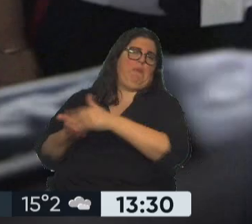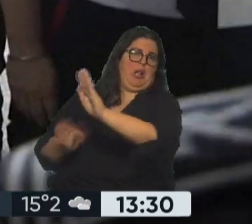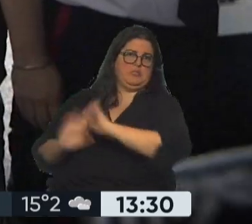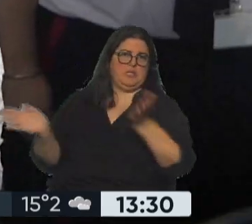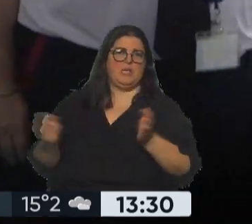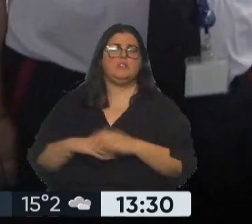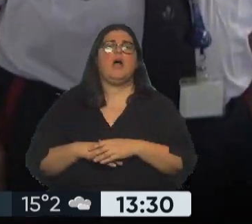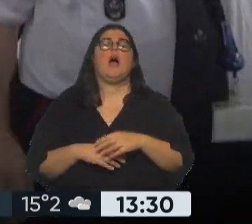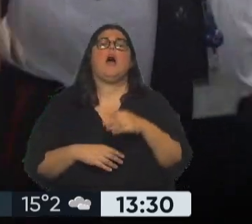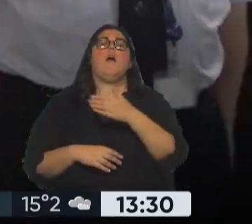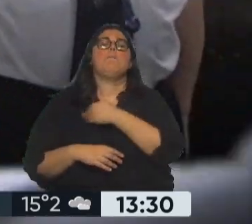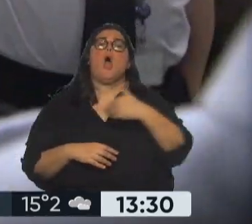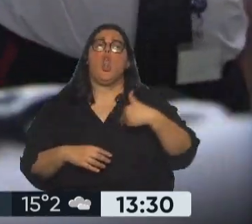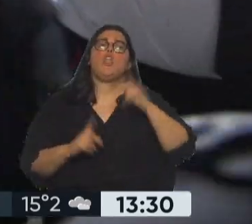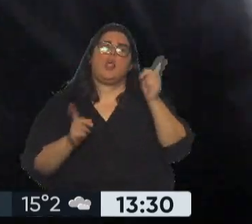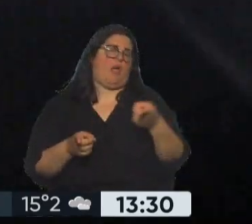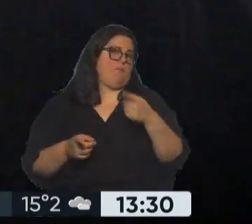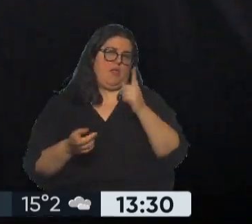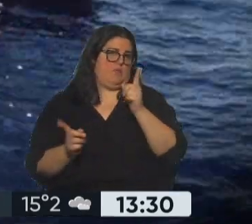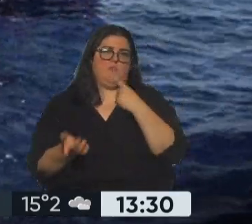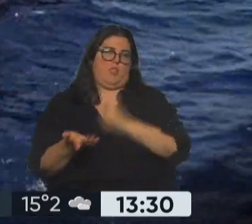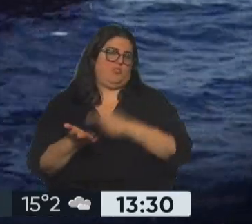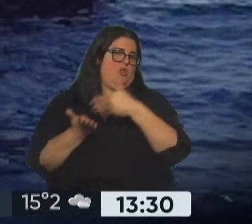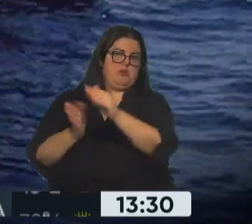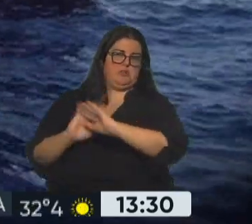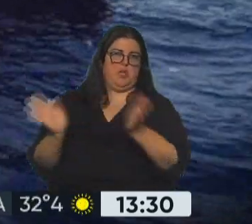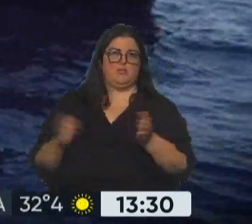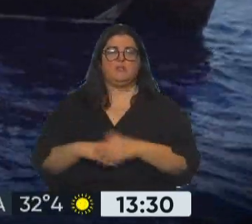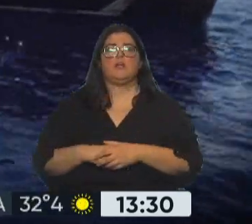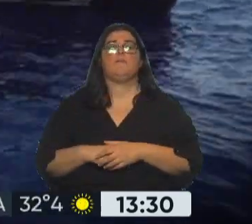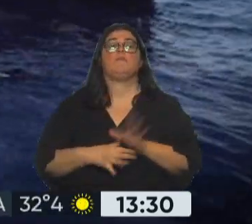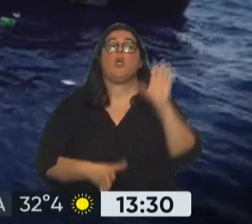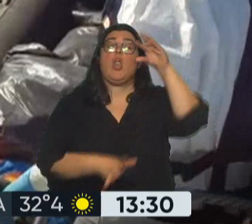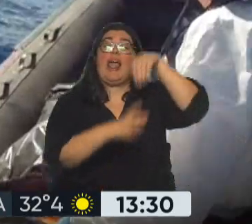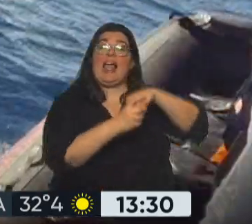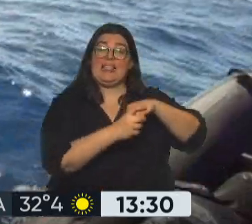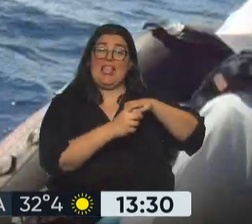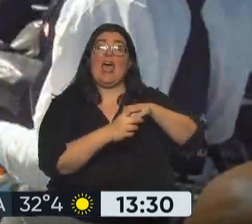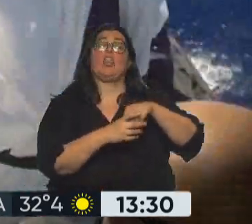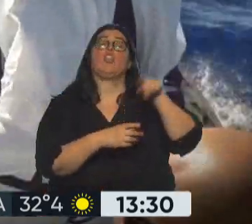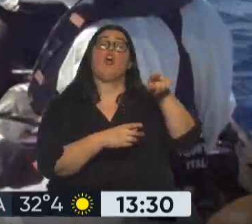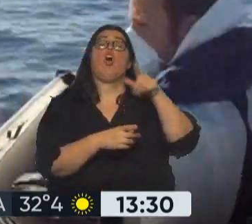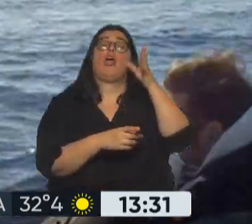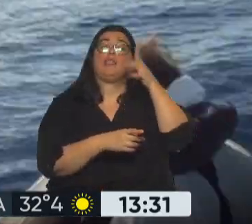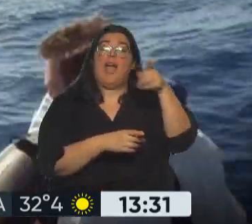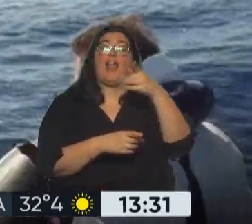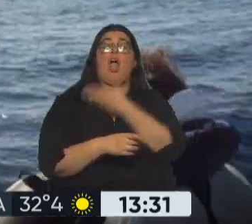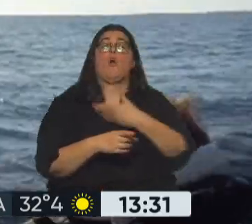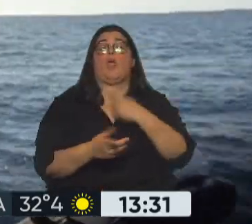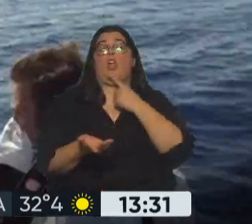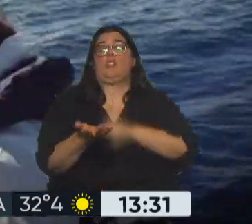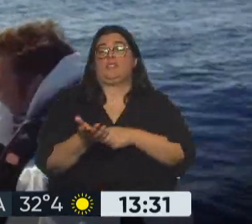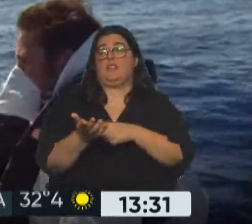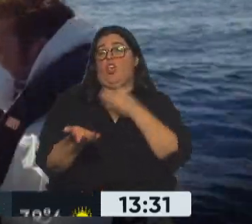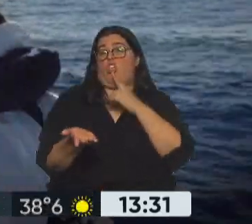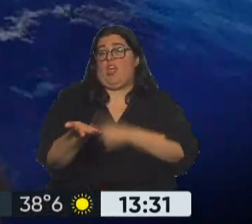se pronunció en igual sentido. En el plano interno, las últimas medidas del gobierno italiano dispuestas por decreto